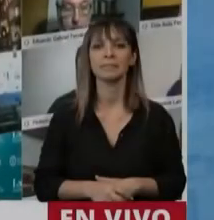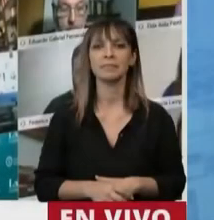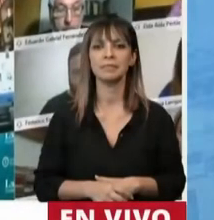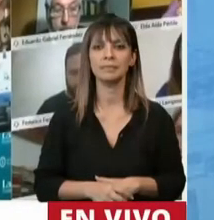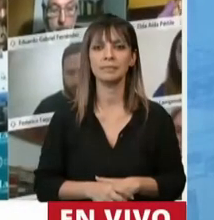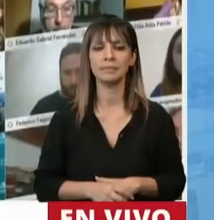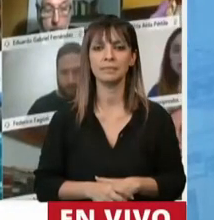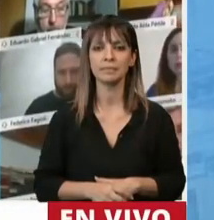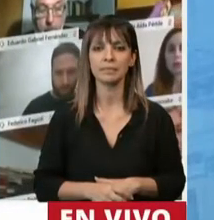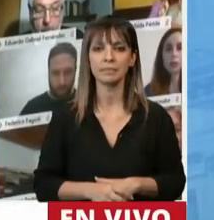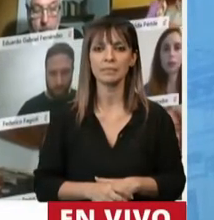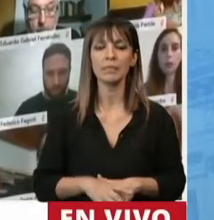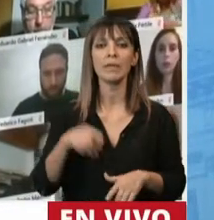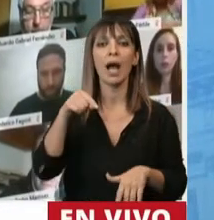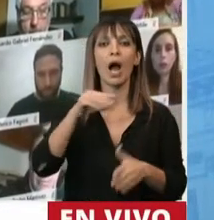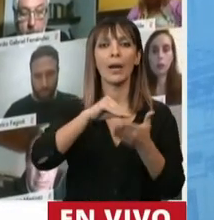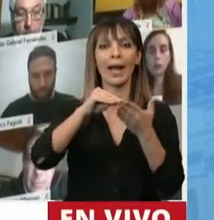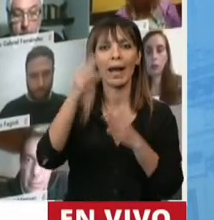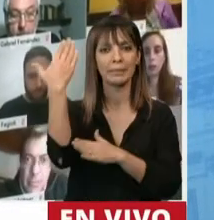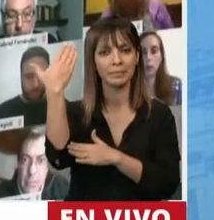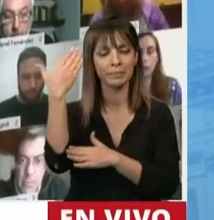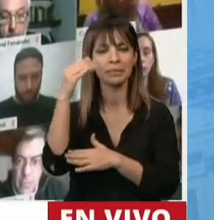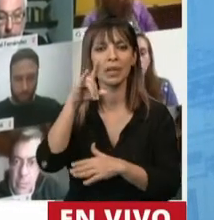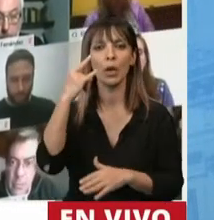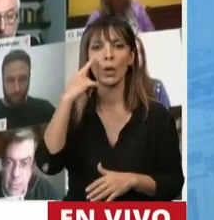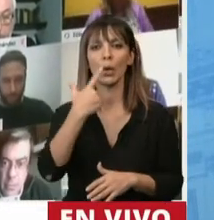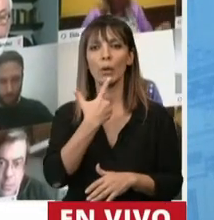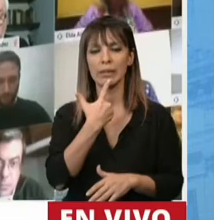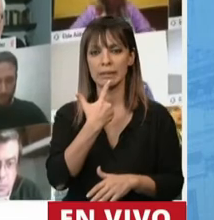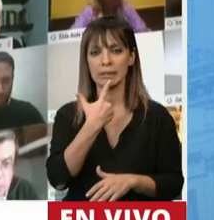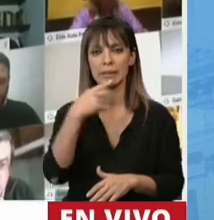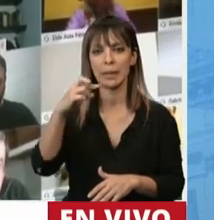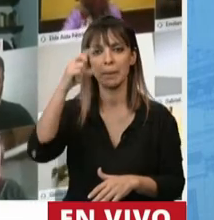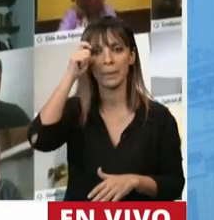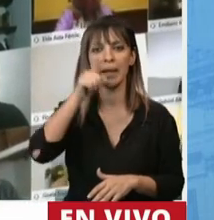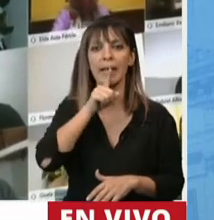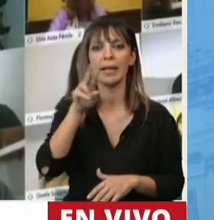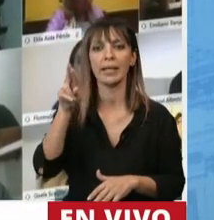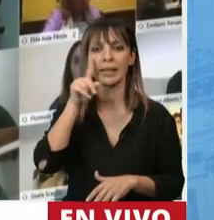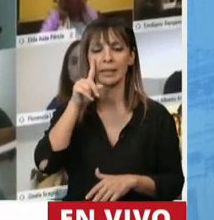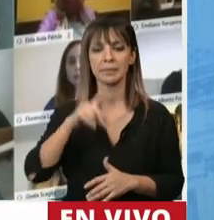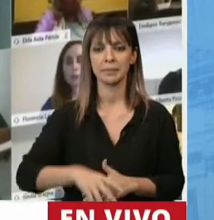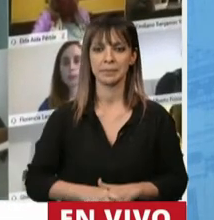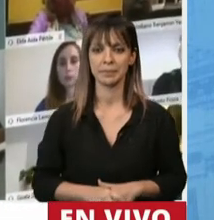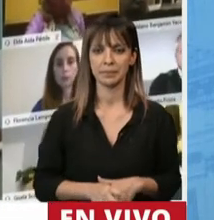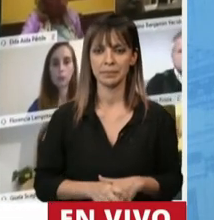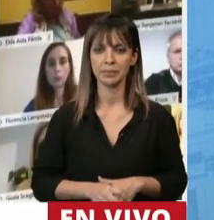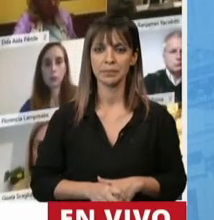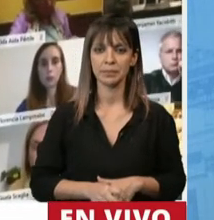Tiene la palabra el diputado Luis Alfonso Petri.